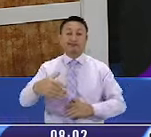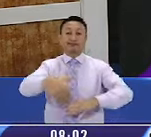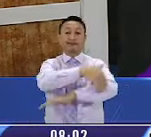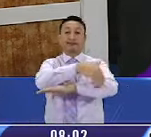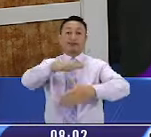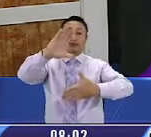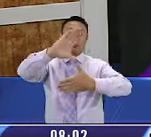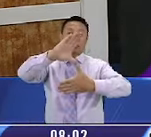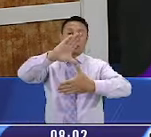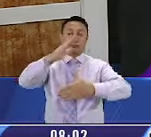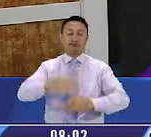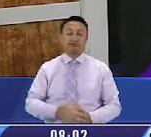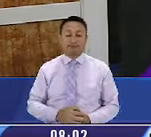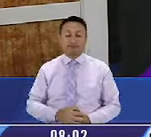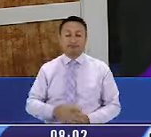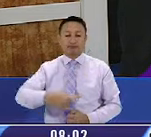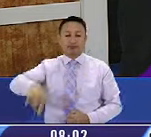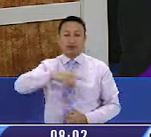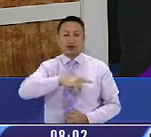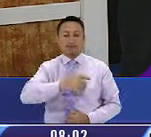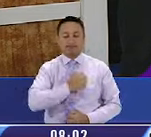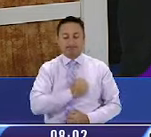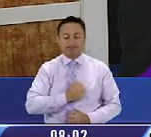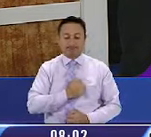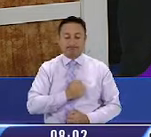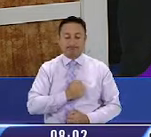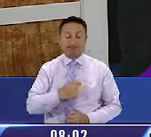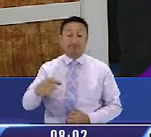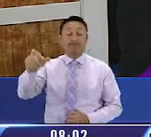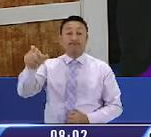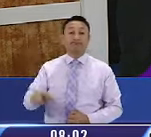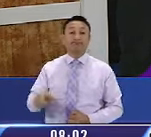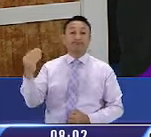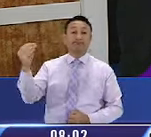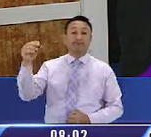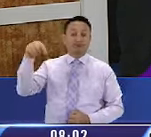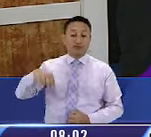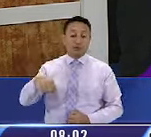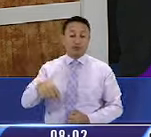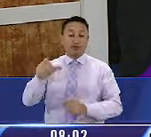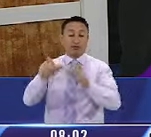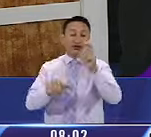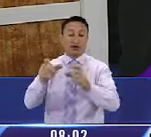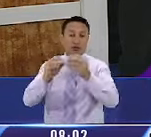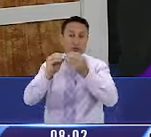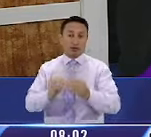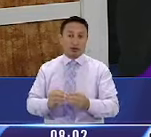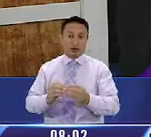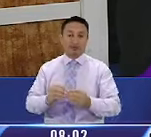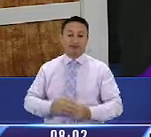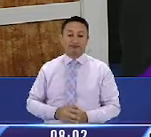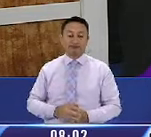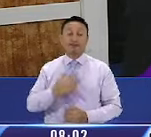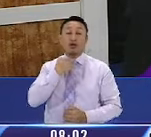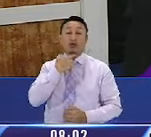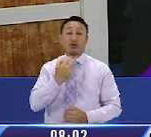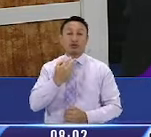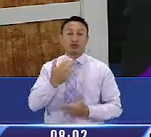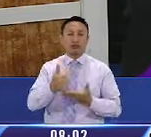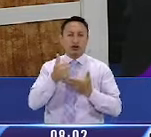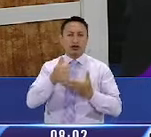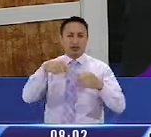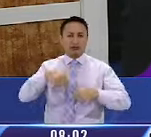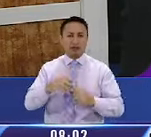que luto en los medios de comunicación de este grande formador de comunicadores y un artista de la voz que nos dio